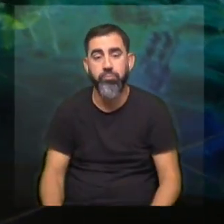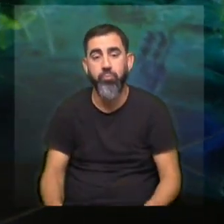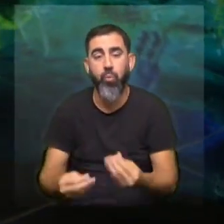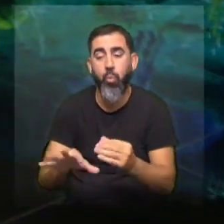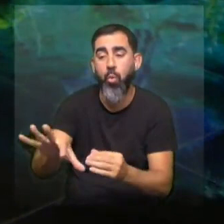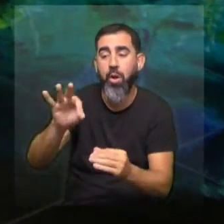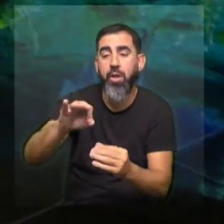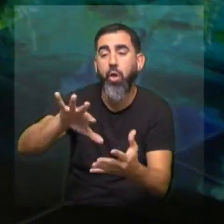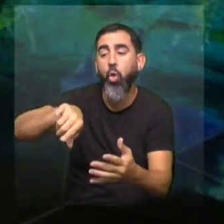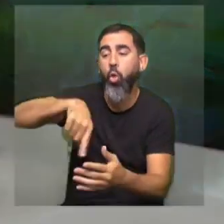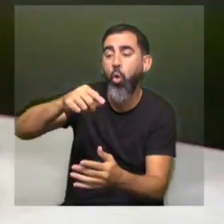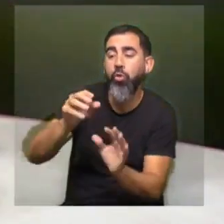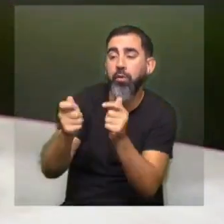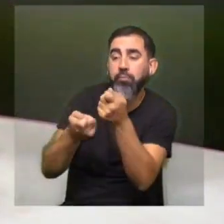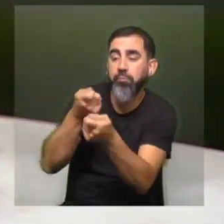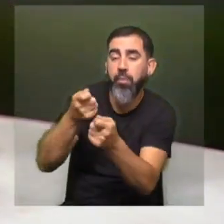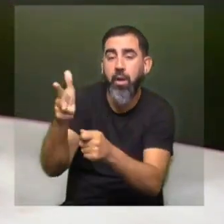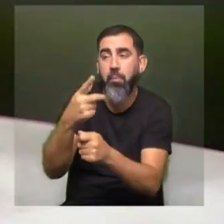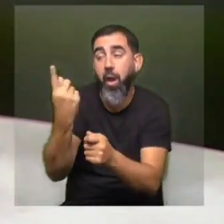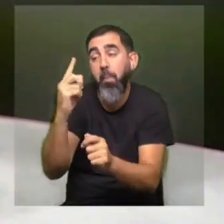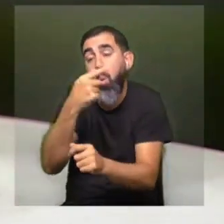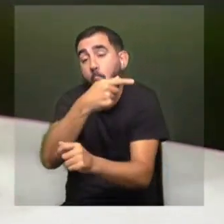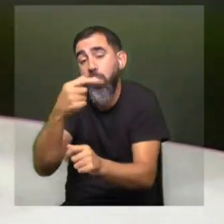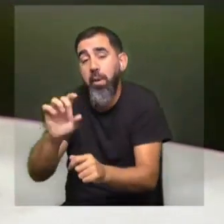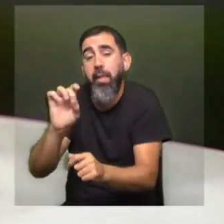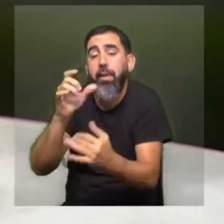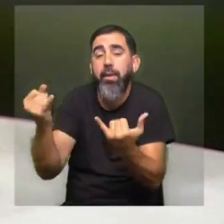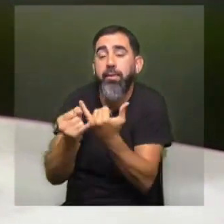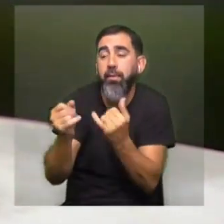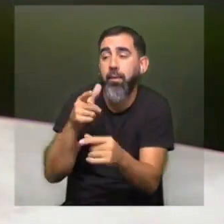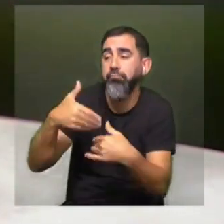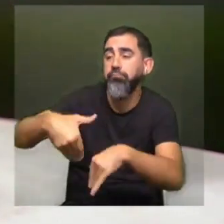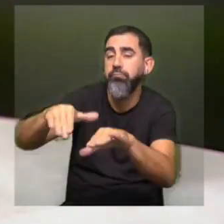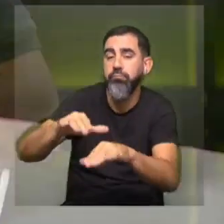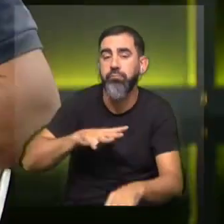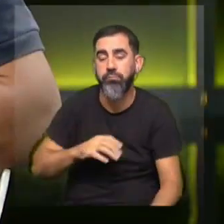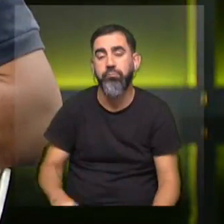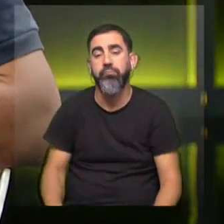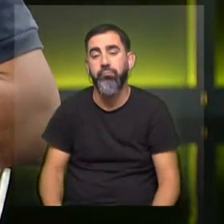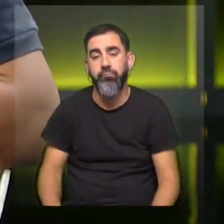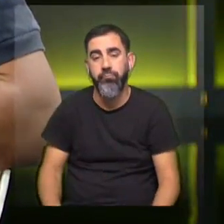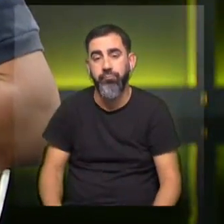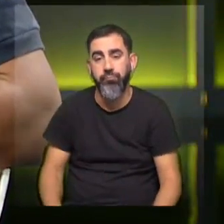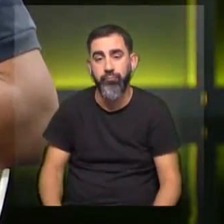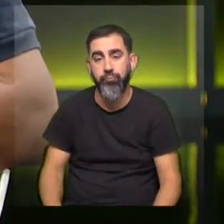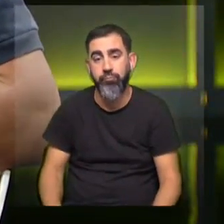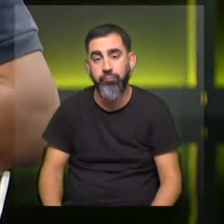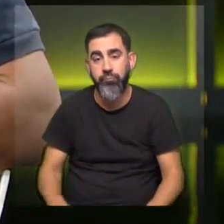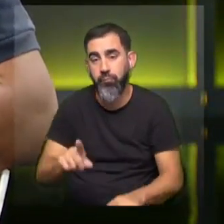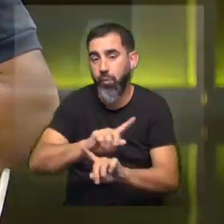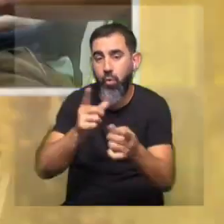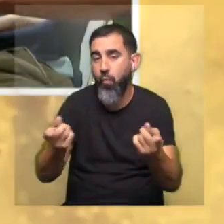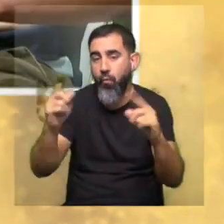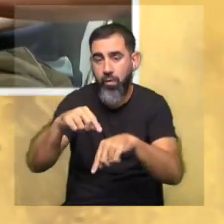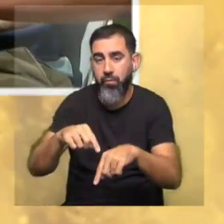lugar donde vas a dejar una cámara que tal vez esté una semana o 15 días haciendo su trabajo? Años, sí. Estas no vuelven. No. Van